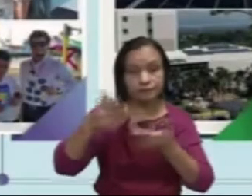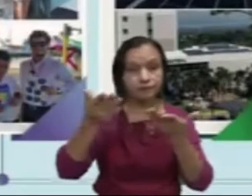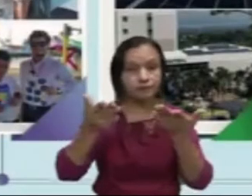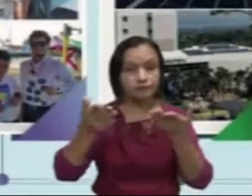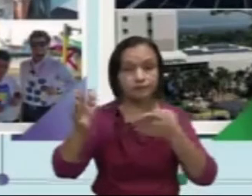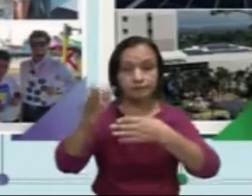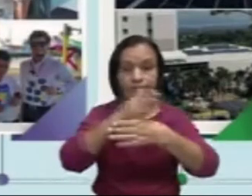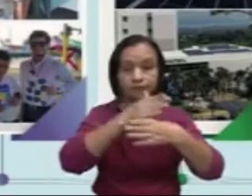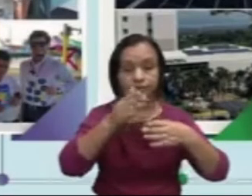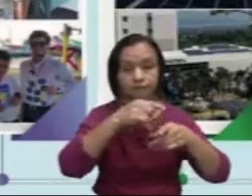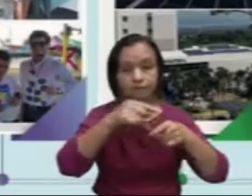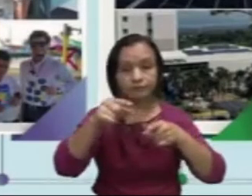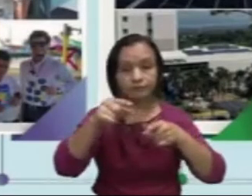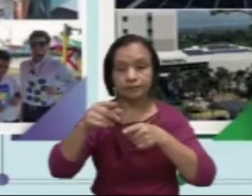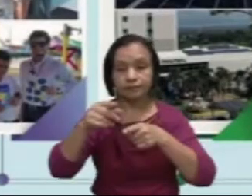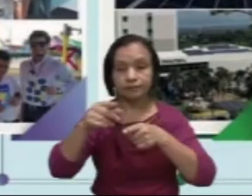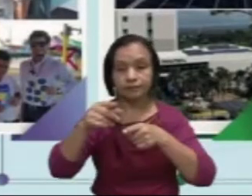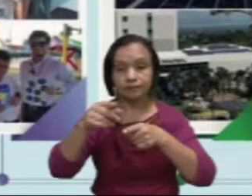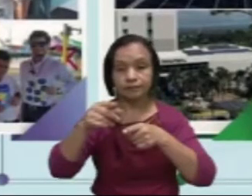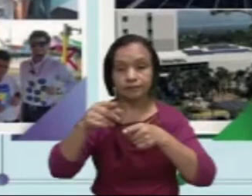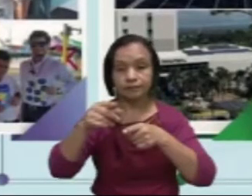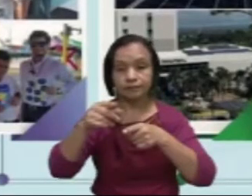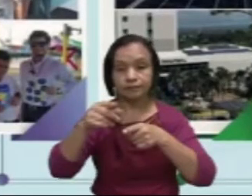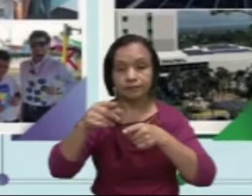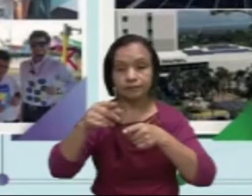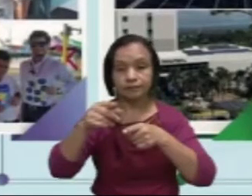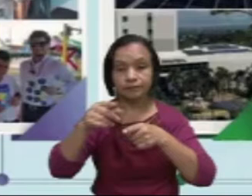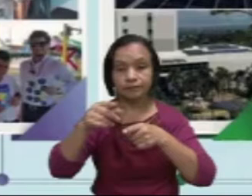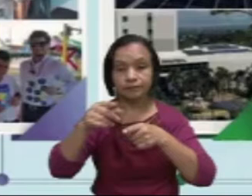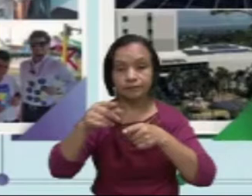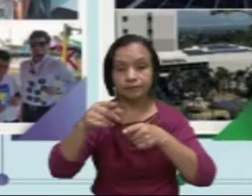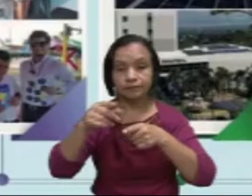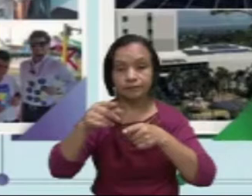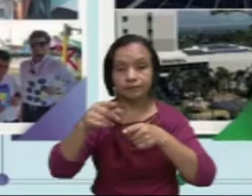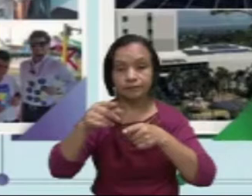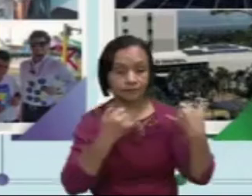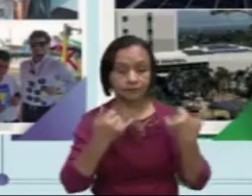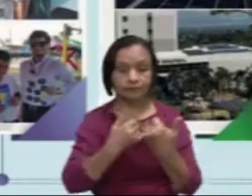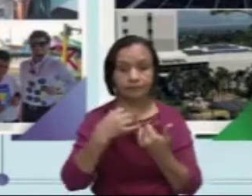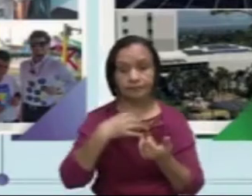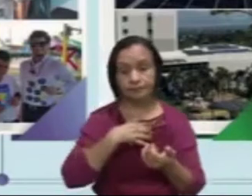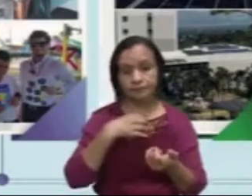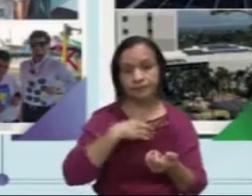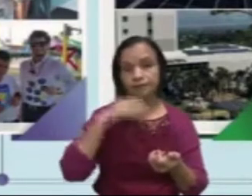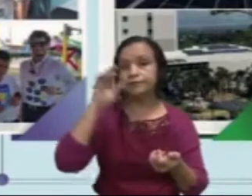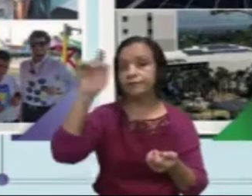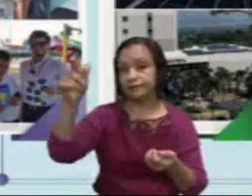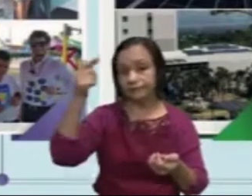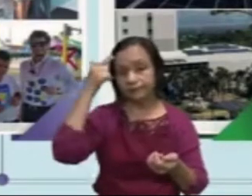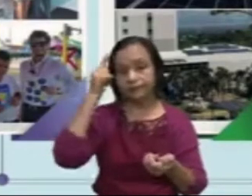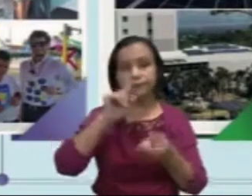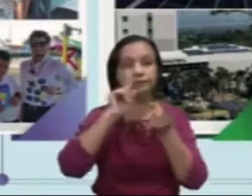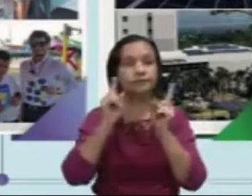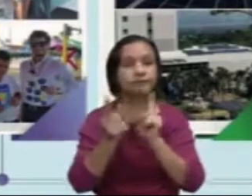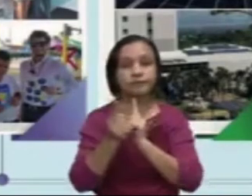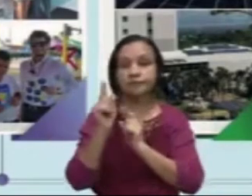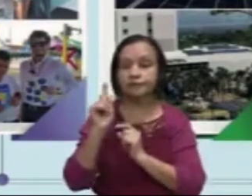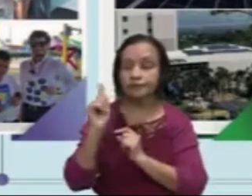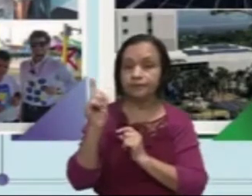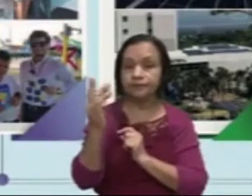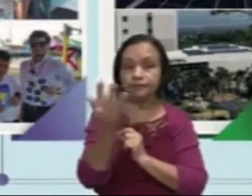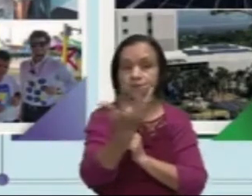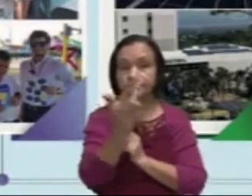generación distribuida, que es el autoconsumo que puede tener instituciones de gobierno, que hemos sustituido toda la